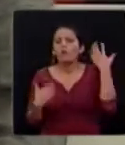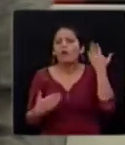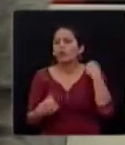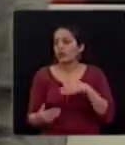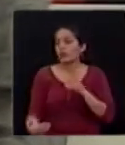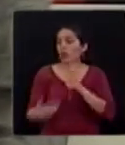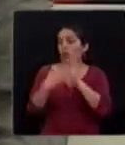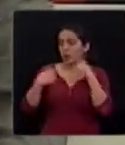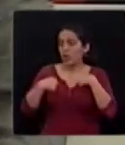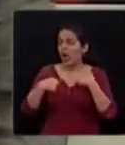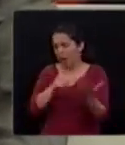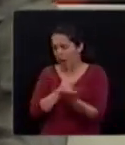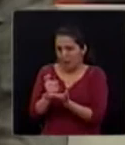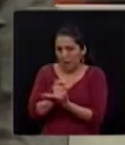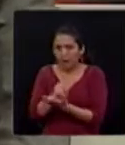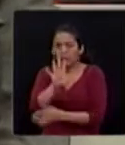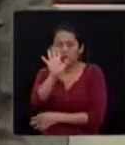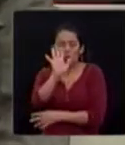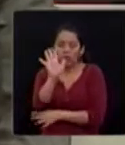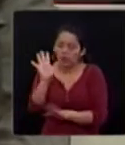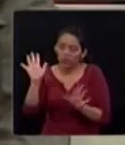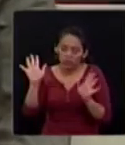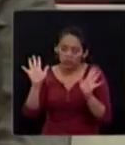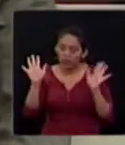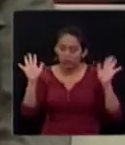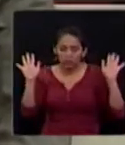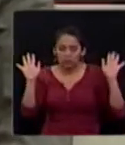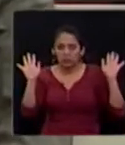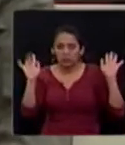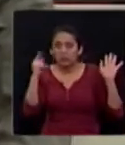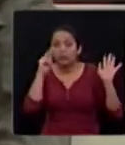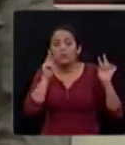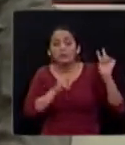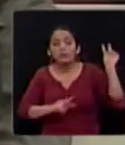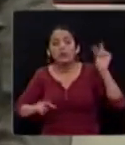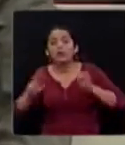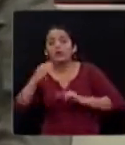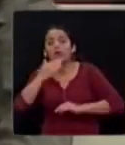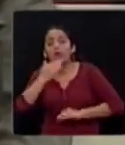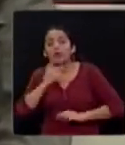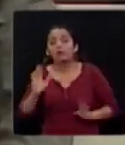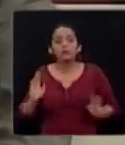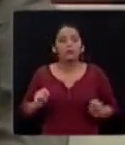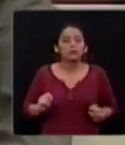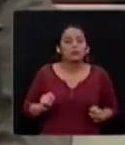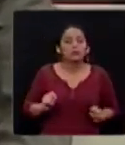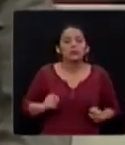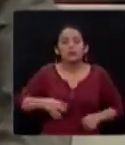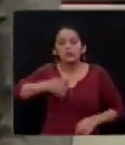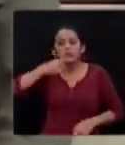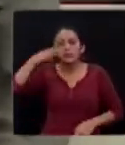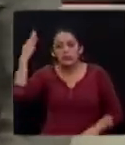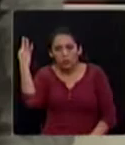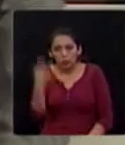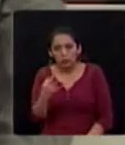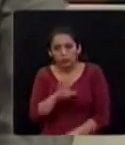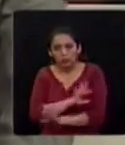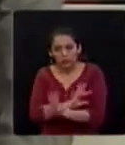de perseguir políticamente a nadie, de hacer de la justicia un elemento de la lucha política. Se trata de que exista investigación. ¿Para